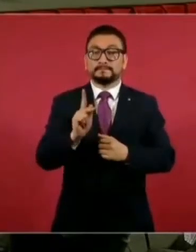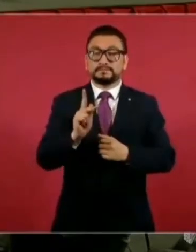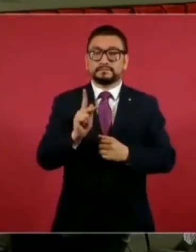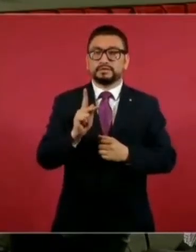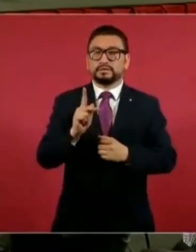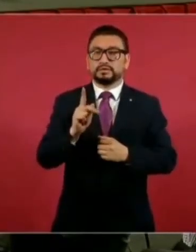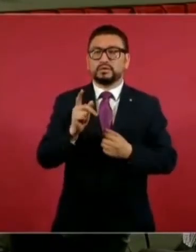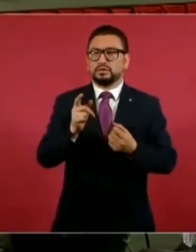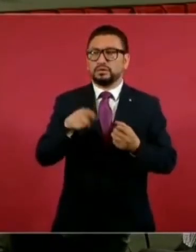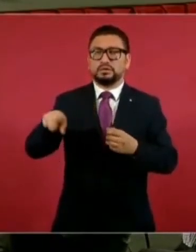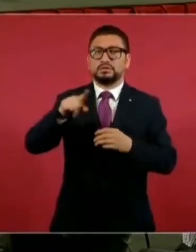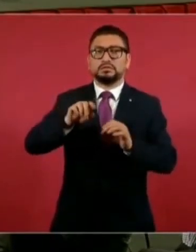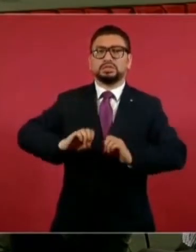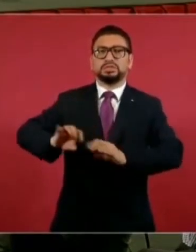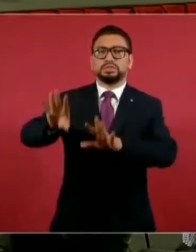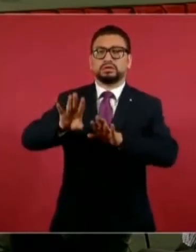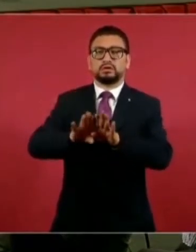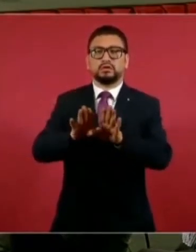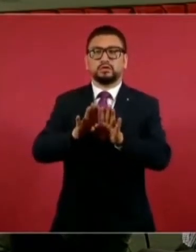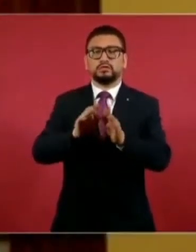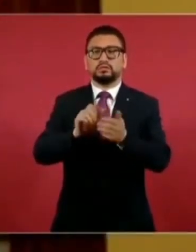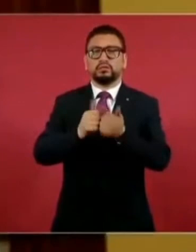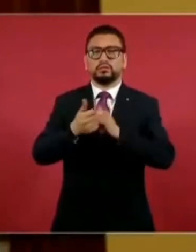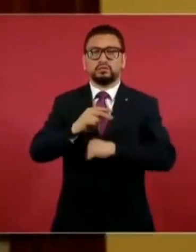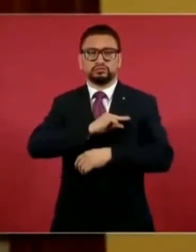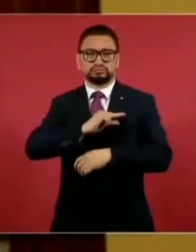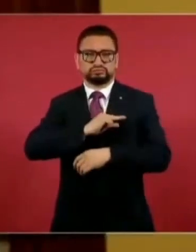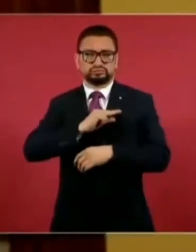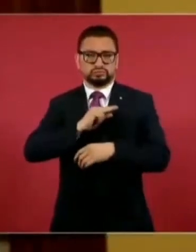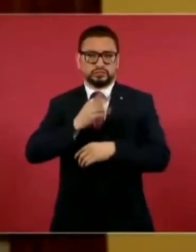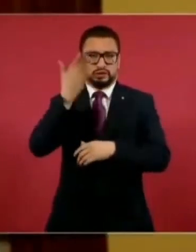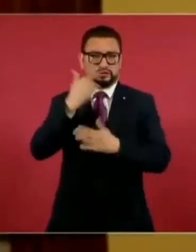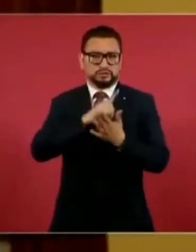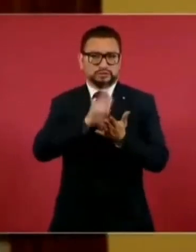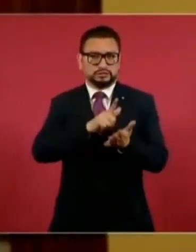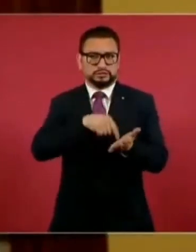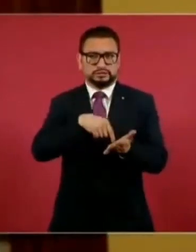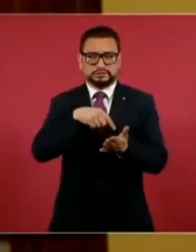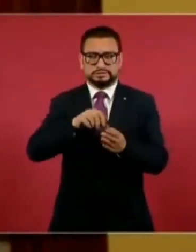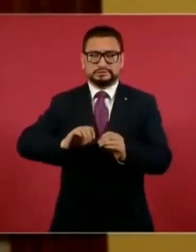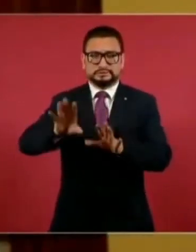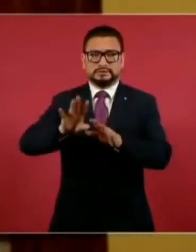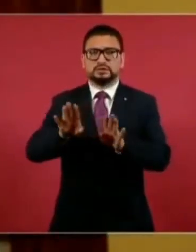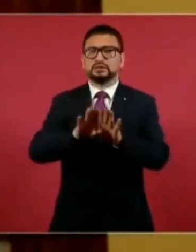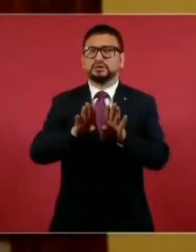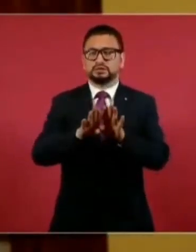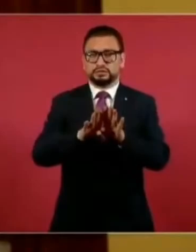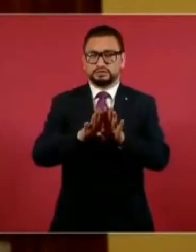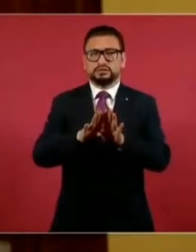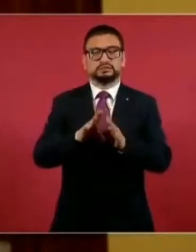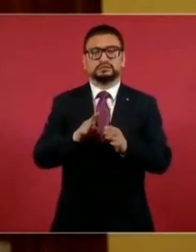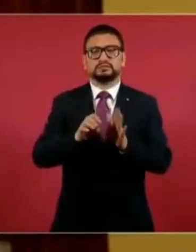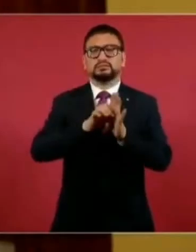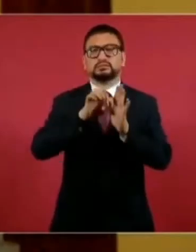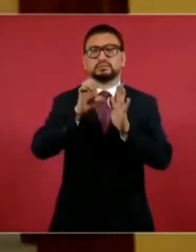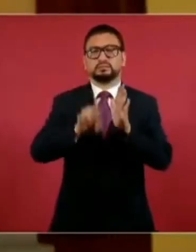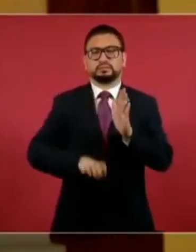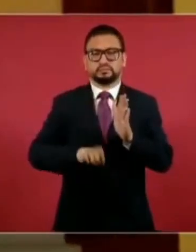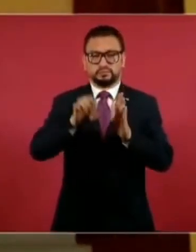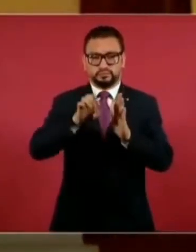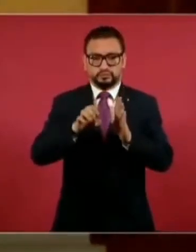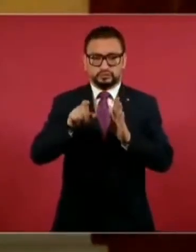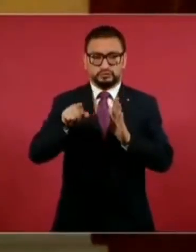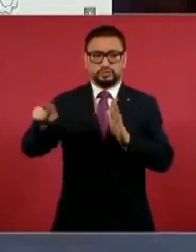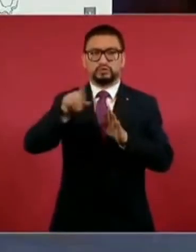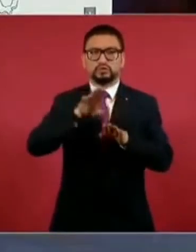se respetaron figuras privatizadoras que ya existían en la ley anterior. Estas figuras, como por ejemplo el esquema